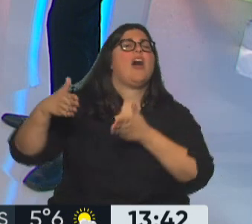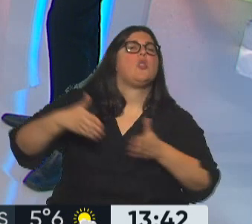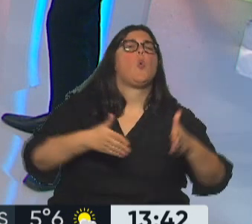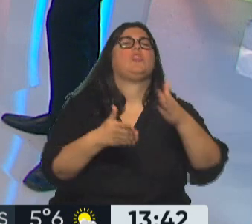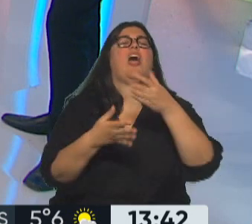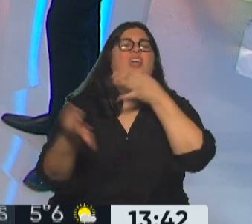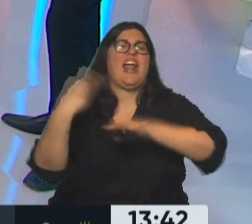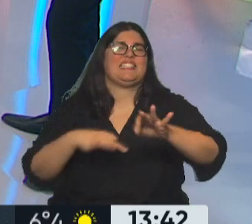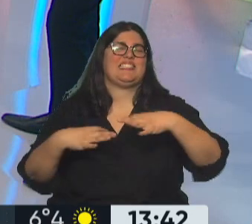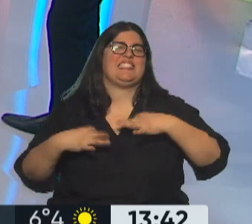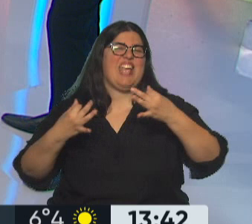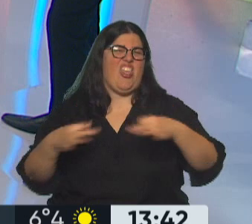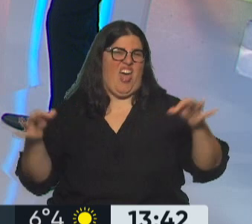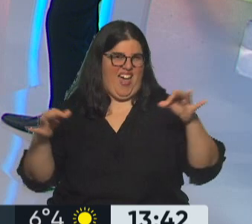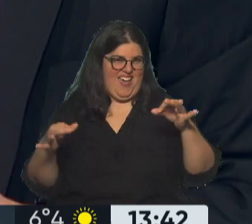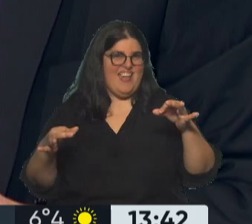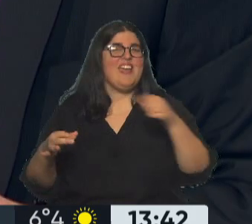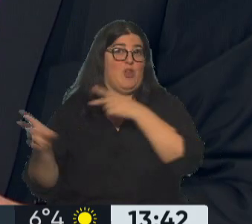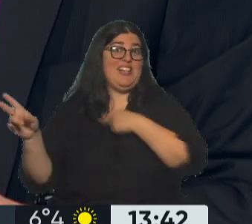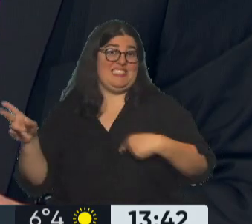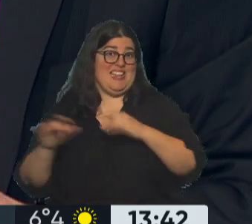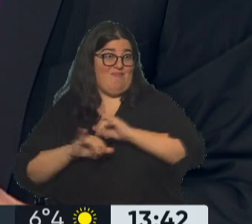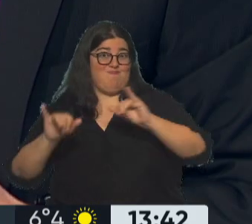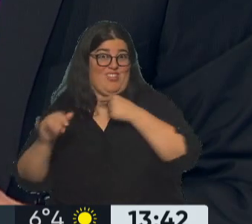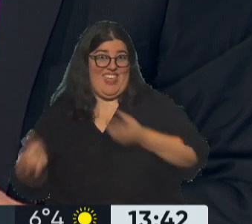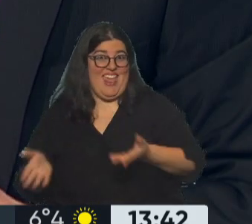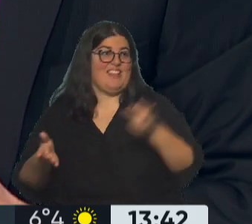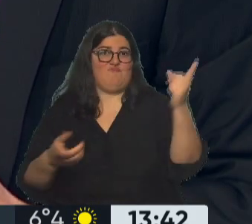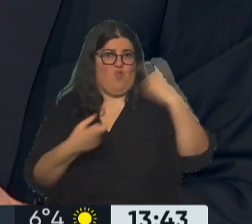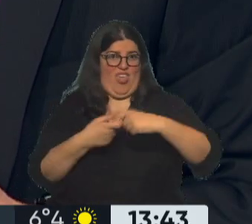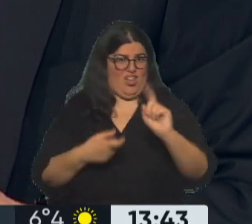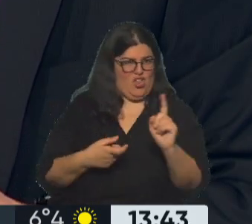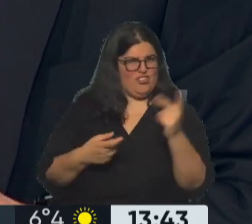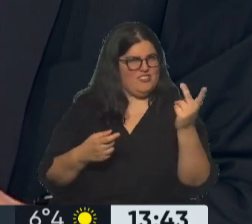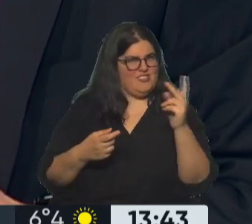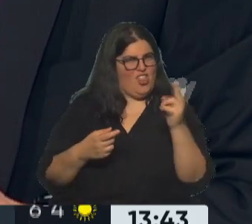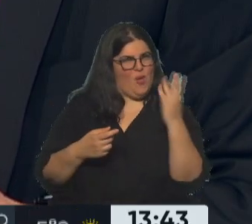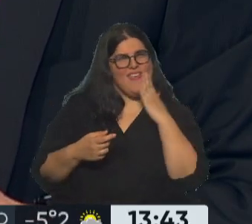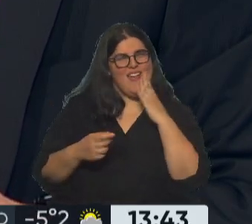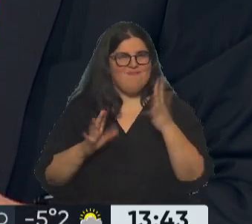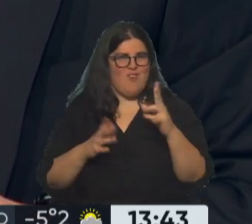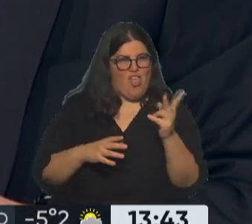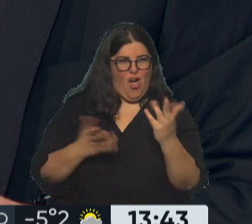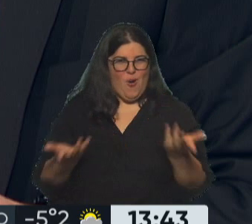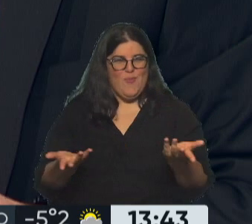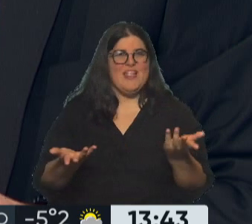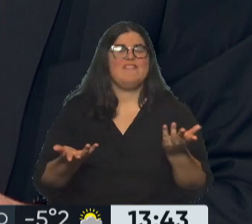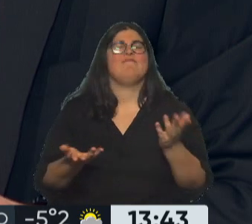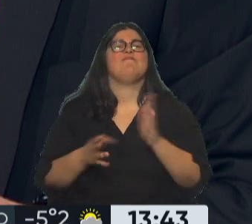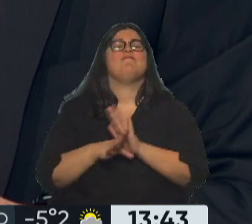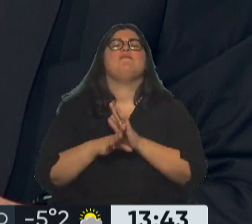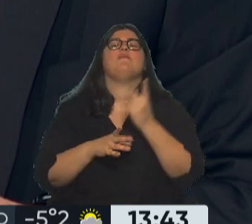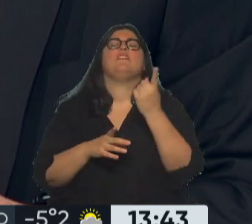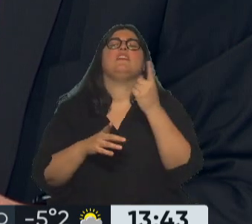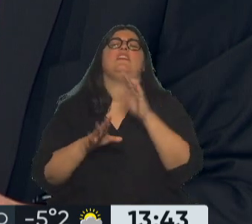que promueve Pekín. Integra el Quad, como aquí fue dicho, que es el diálogo cuadrilateral de